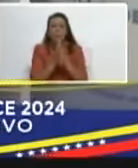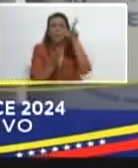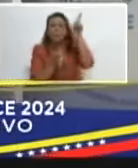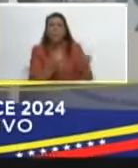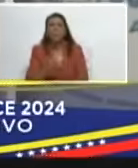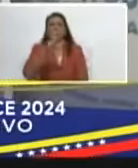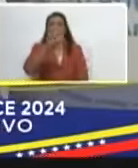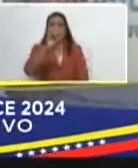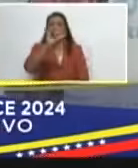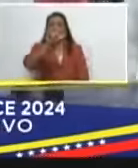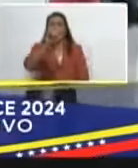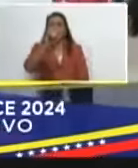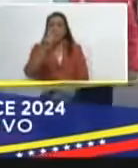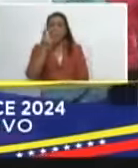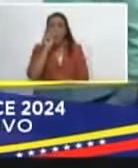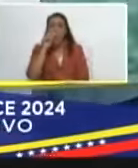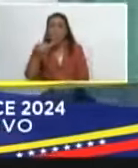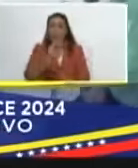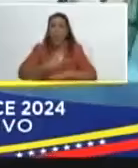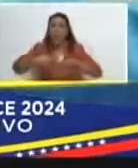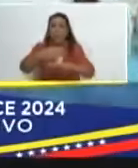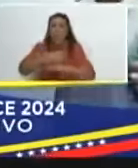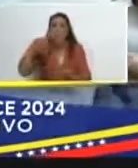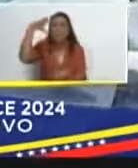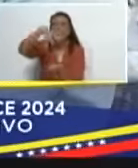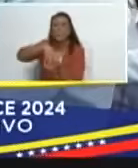hoyo. Aquí lo que tenemos, mira,